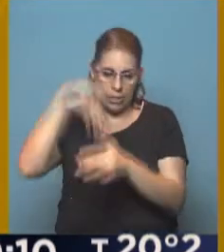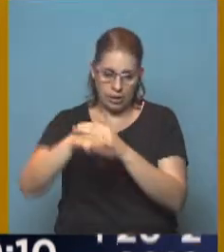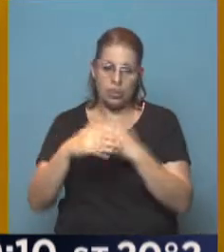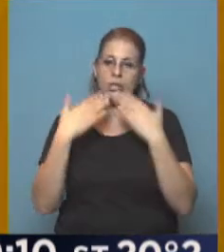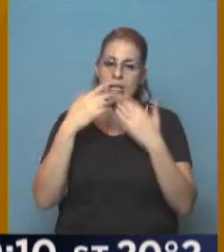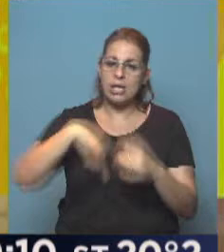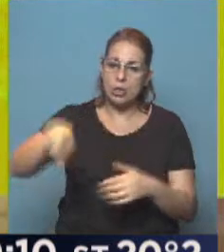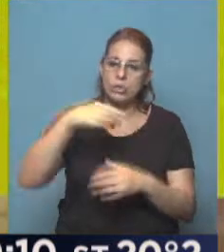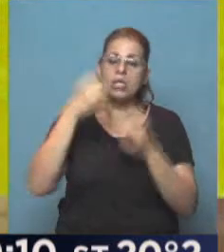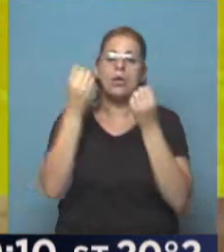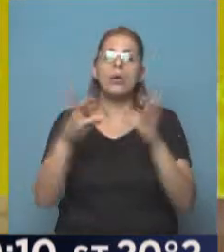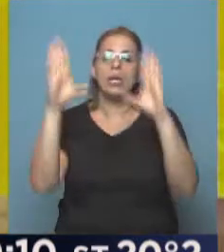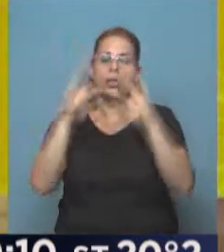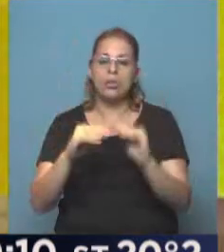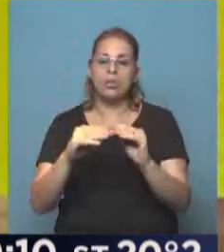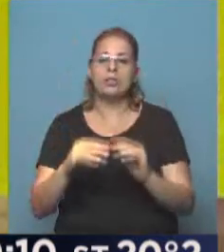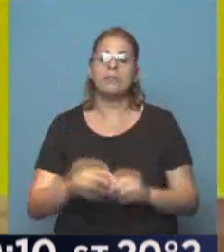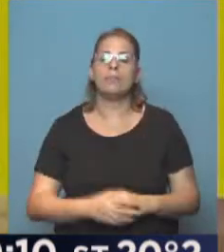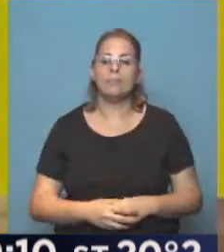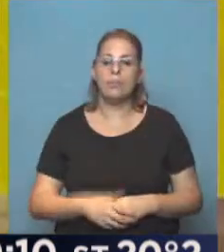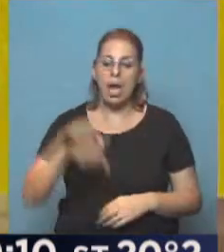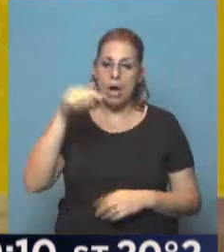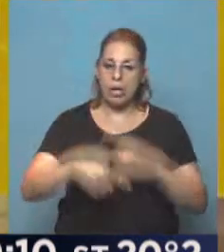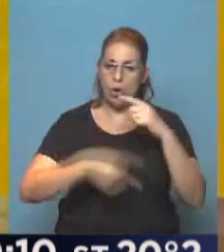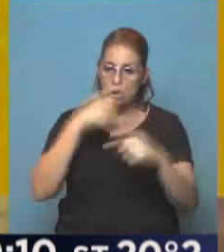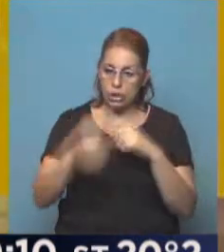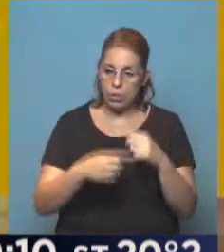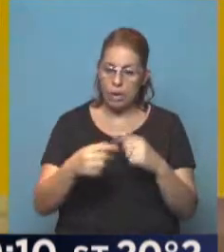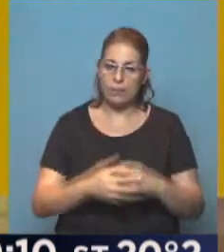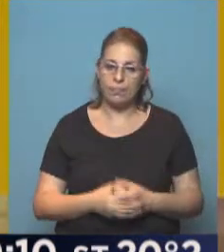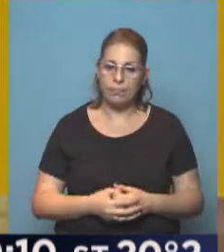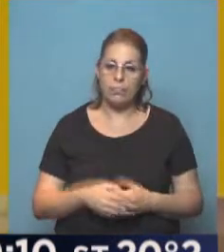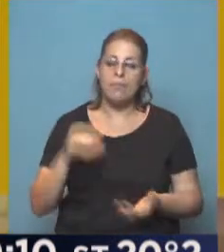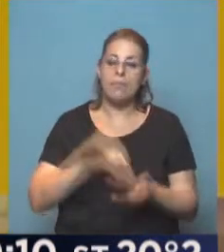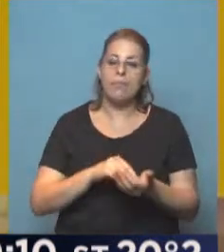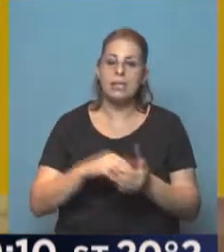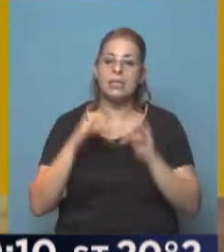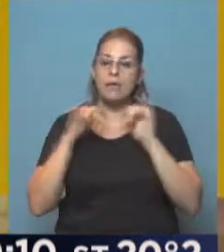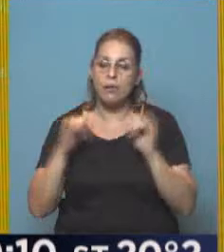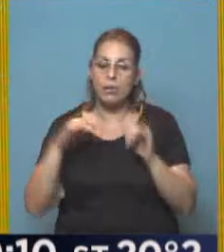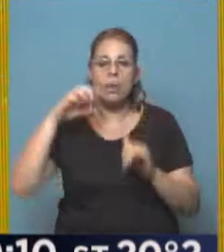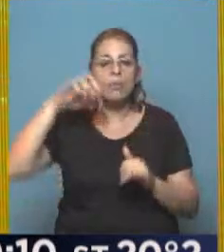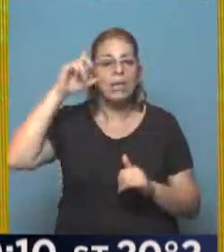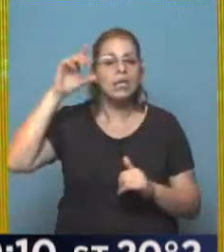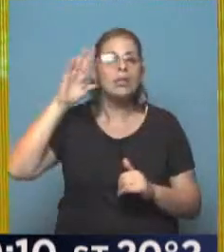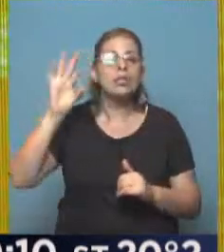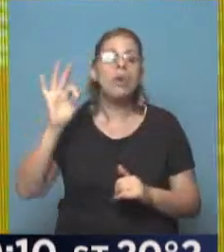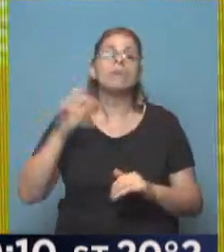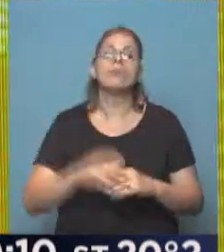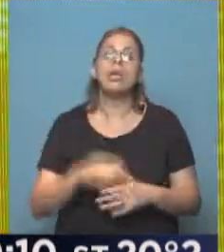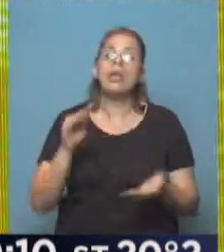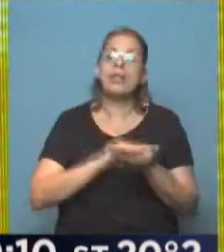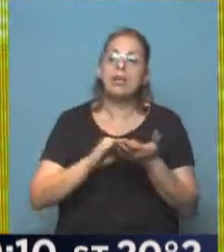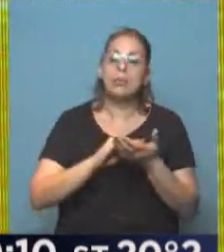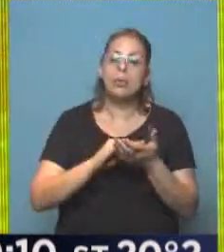Gracias a ustedes. Buenas noches. Hasta luego. Y ahora continuamos con más información. Pedro. Así es, el